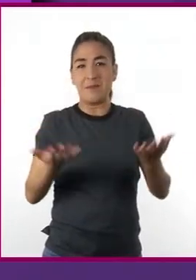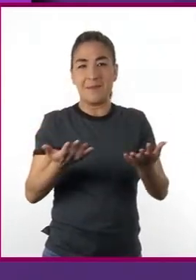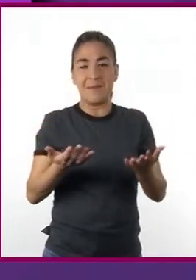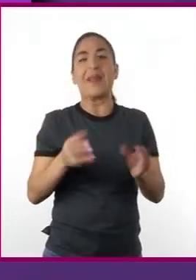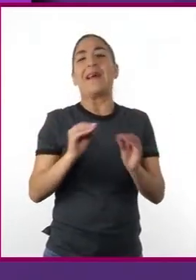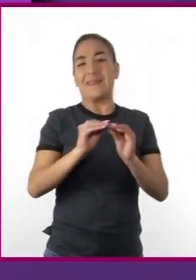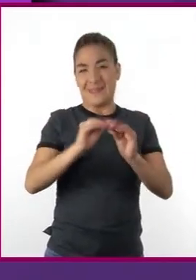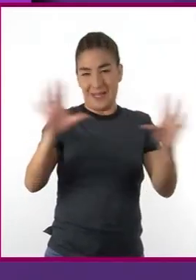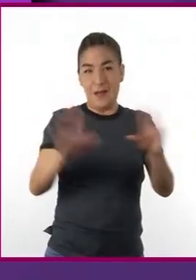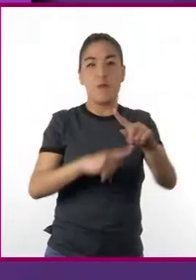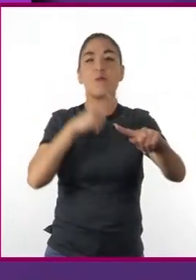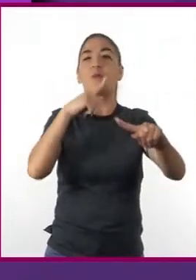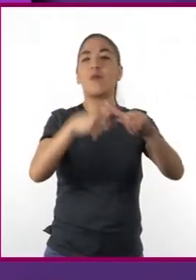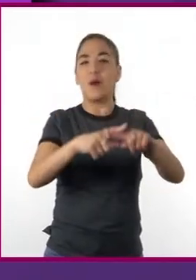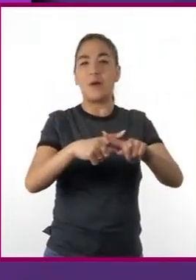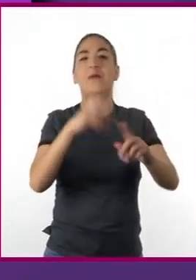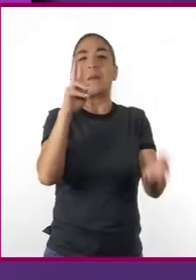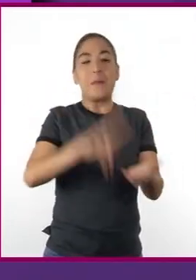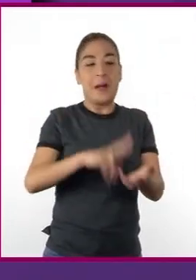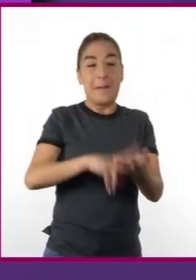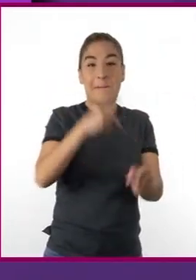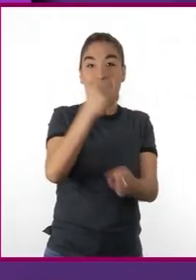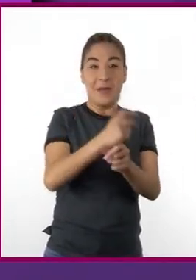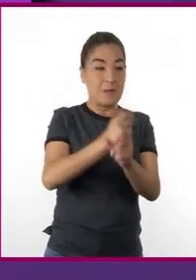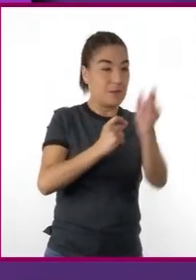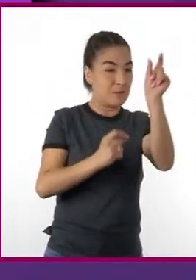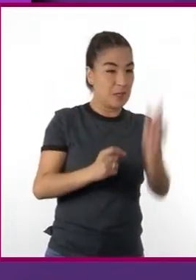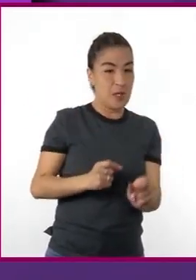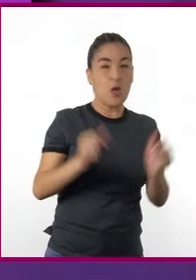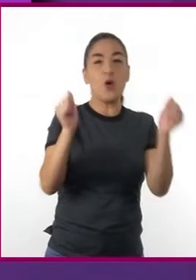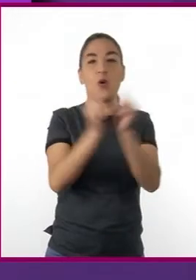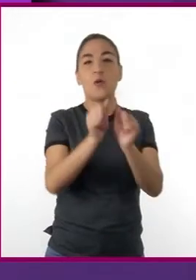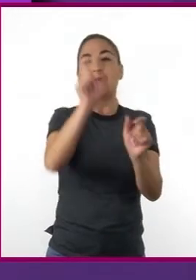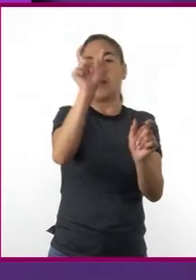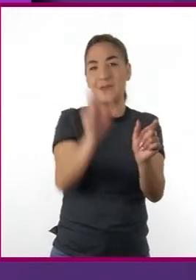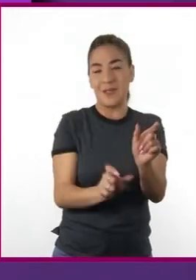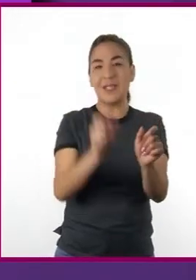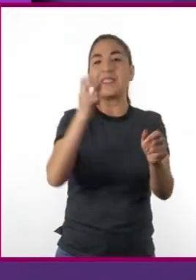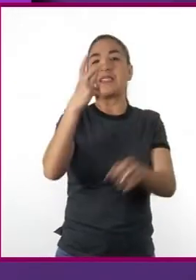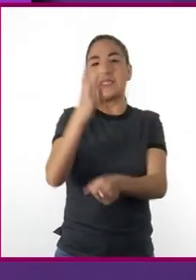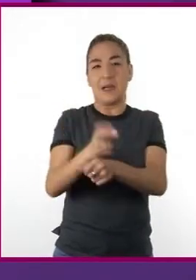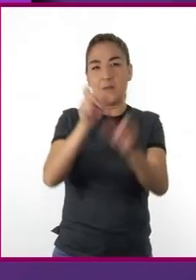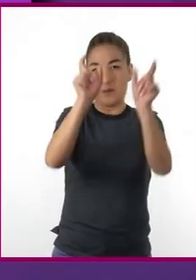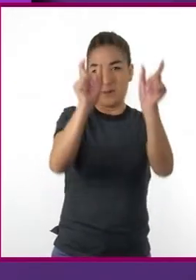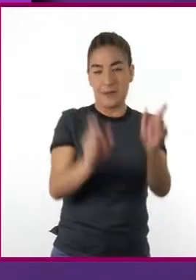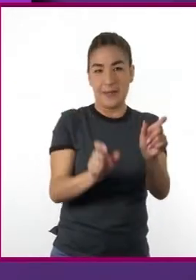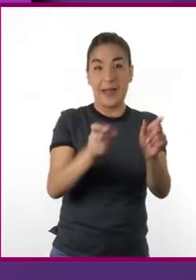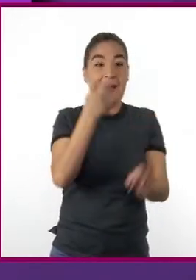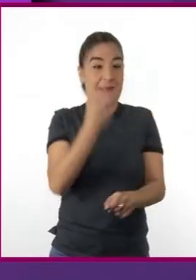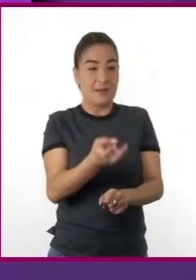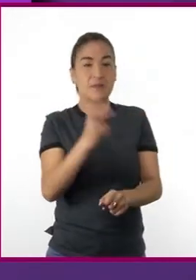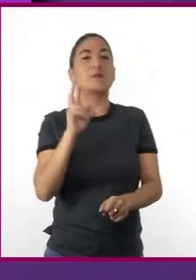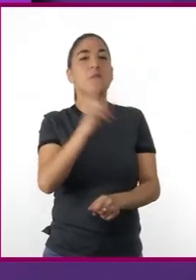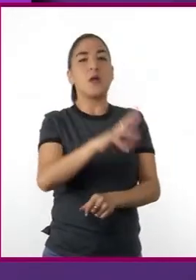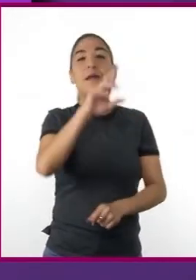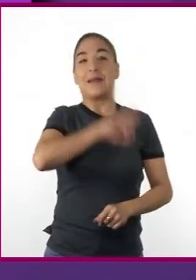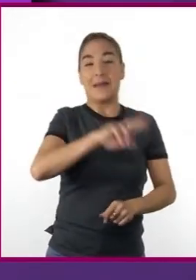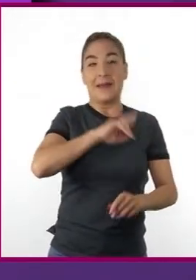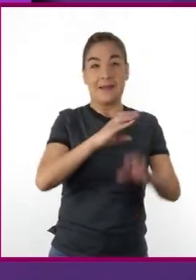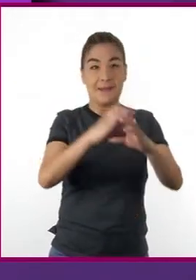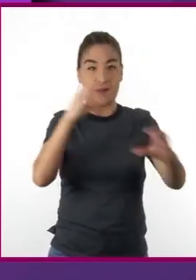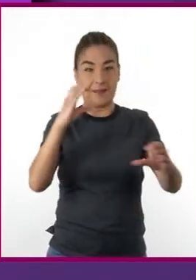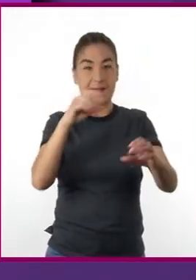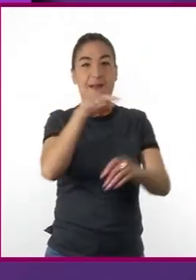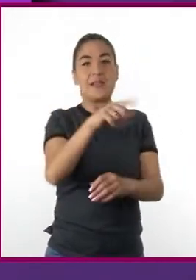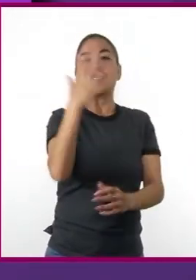¡Claro! Multiplicando los valores del primer renglón por su correspondiente del segundo. Así, vemos que la renta del autobús